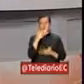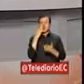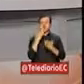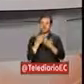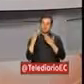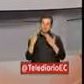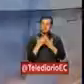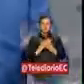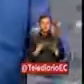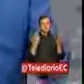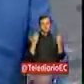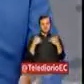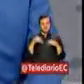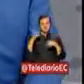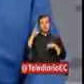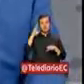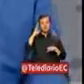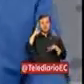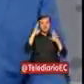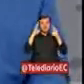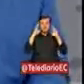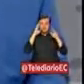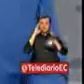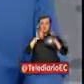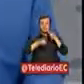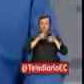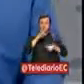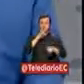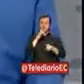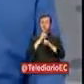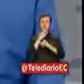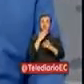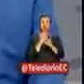por estar aquí. Amigas y amigos, gracias por su sintonía.